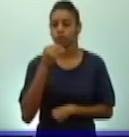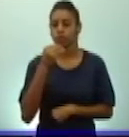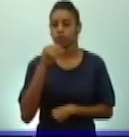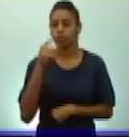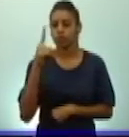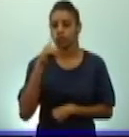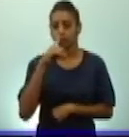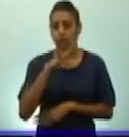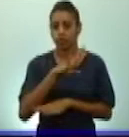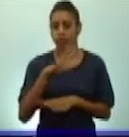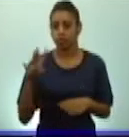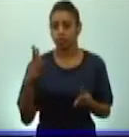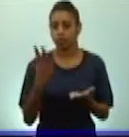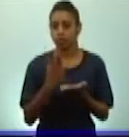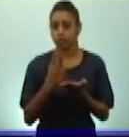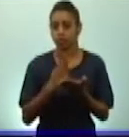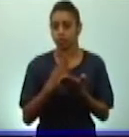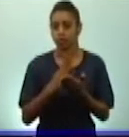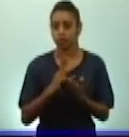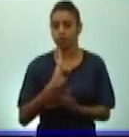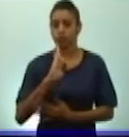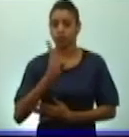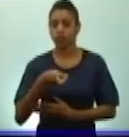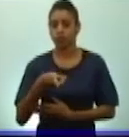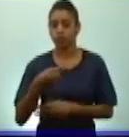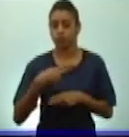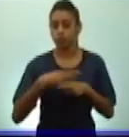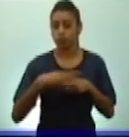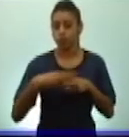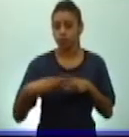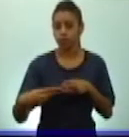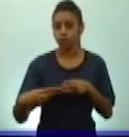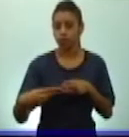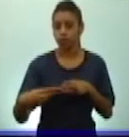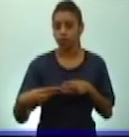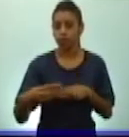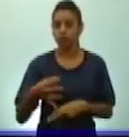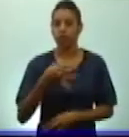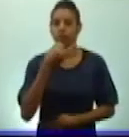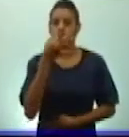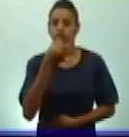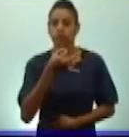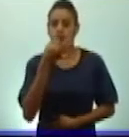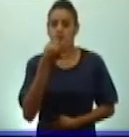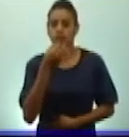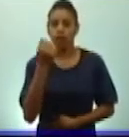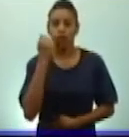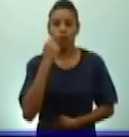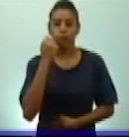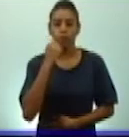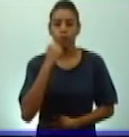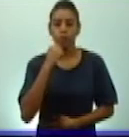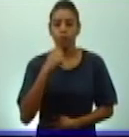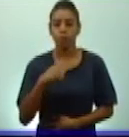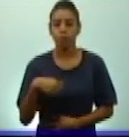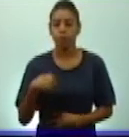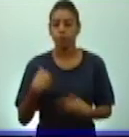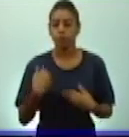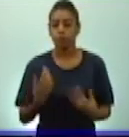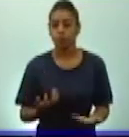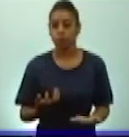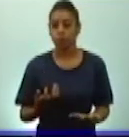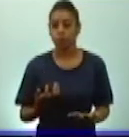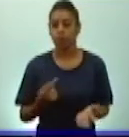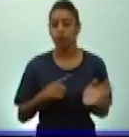culminar estos encuentros de orientación de la historia de Cuba, argumentar con más razones y demostrar